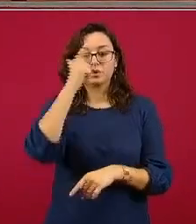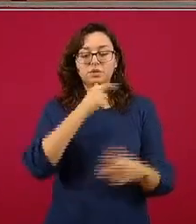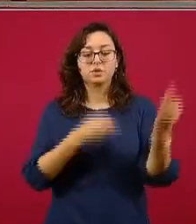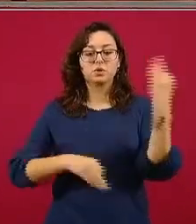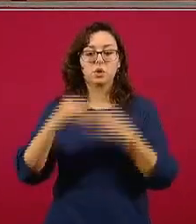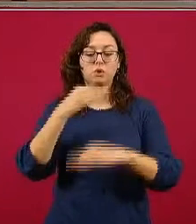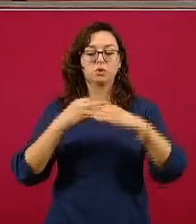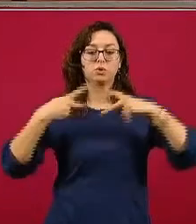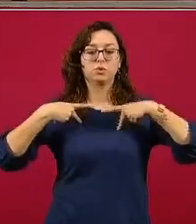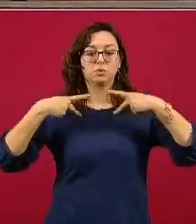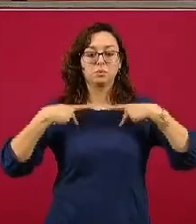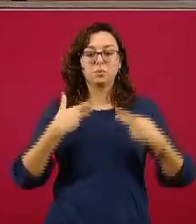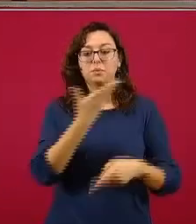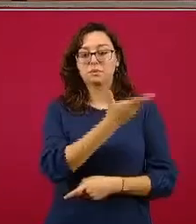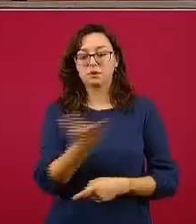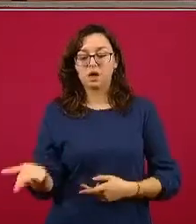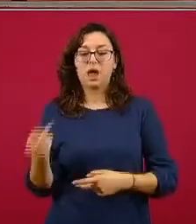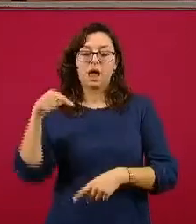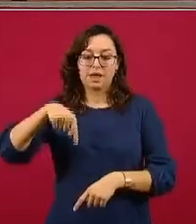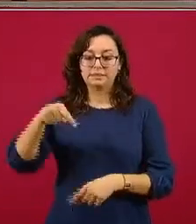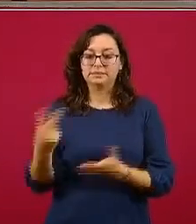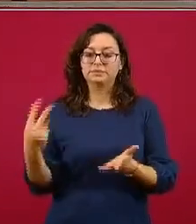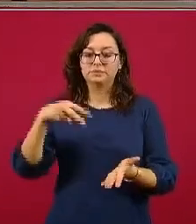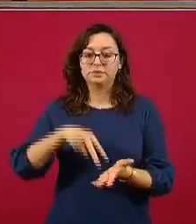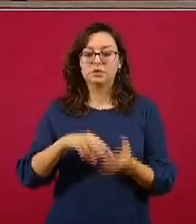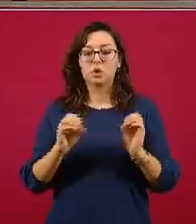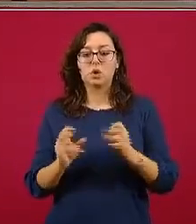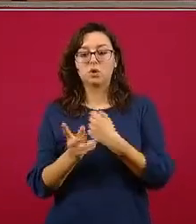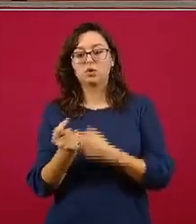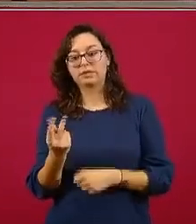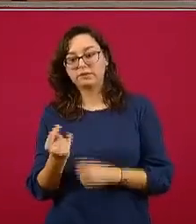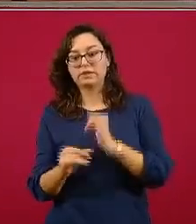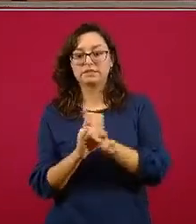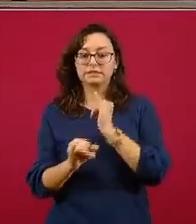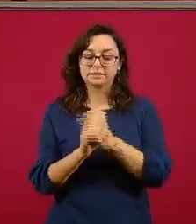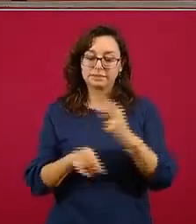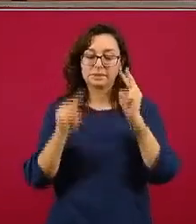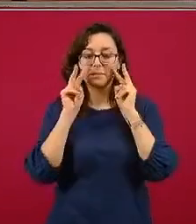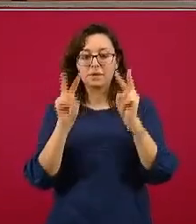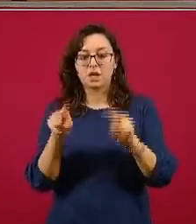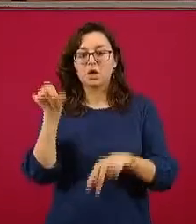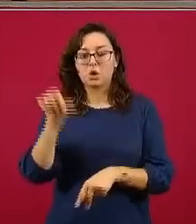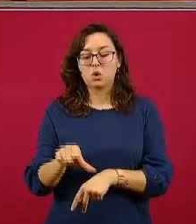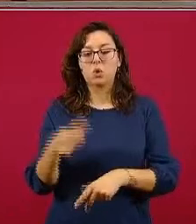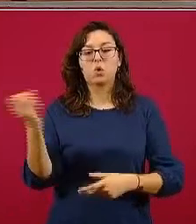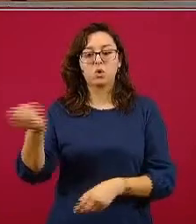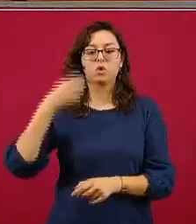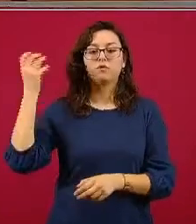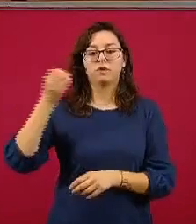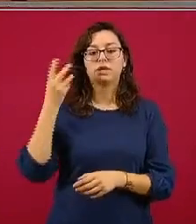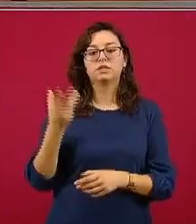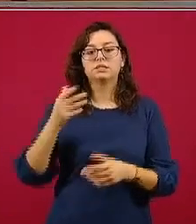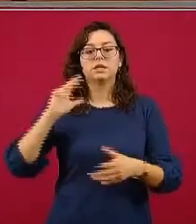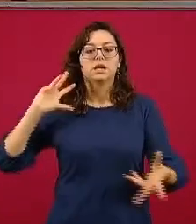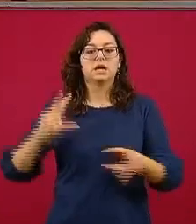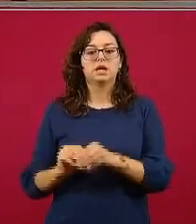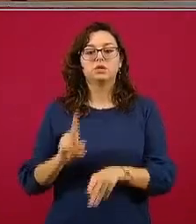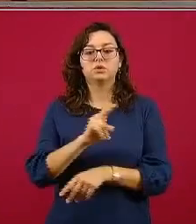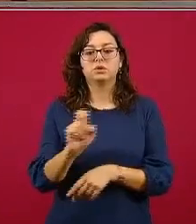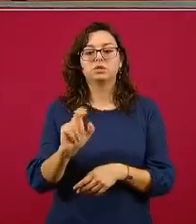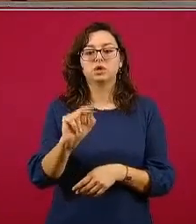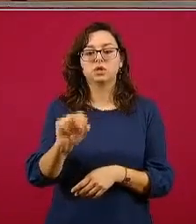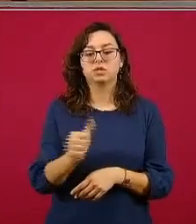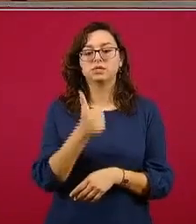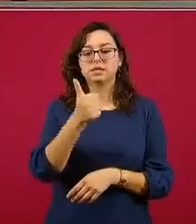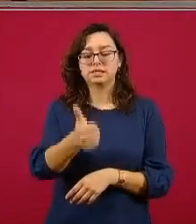todas las personas que ya sea de manera presencial o virtual nos acompañan en esta conferencia vespertina número